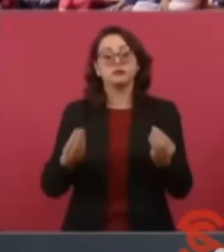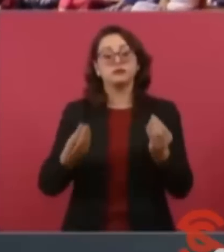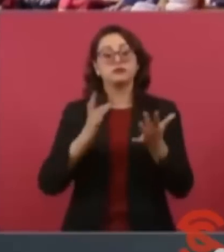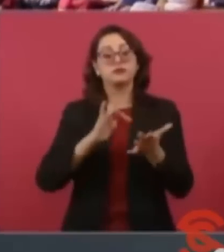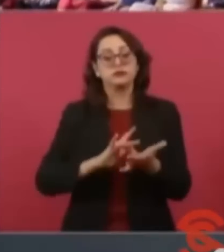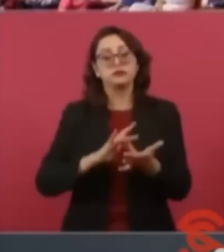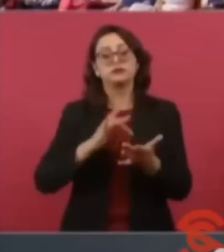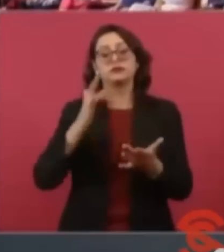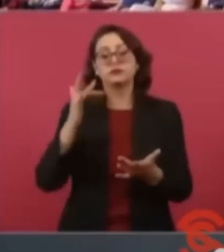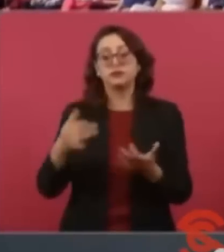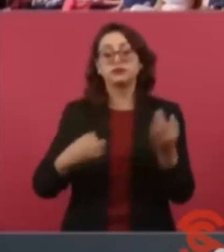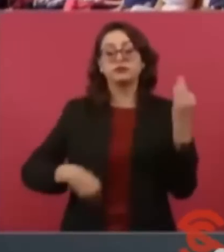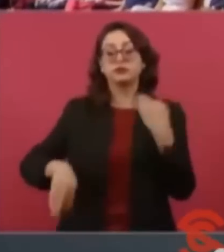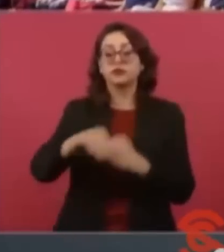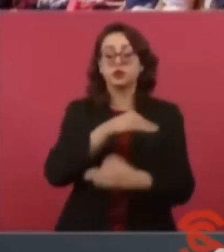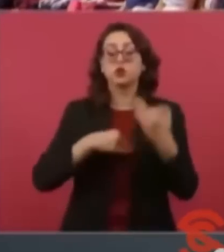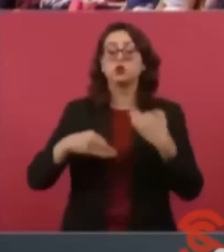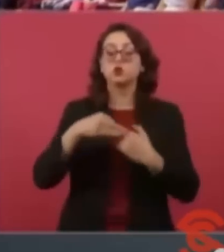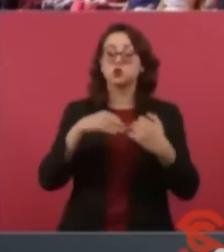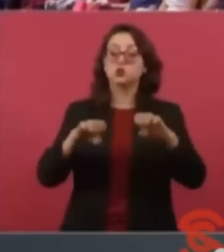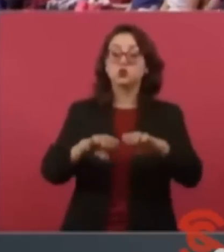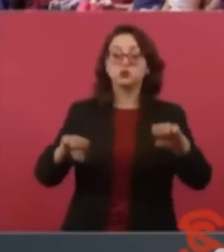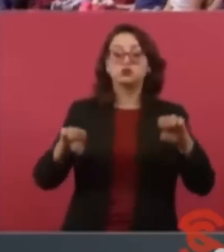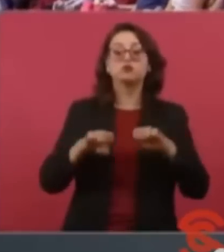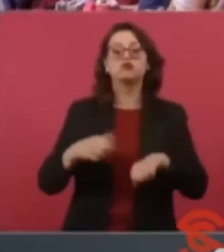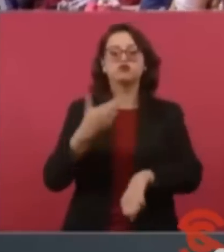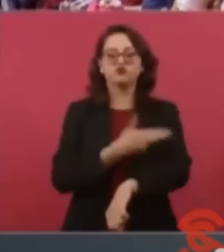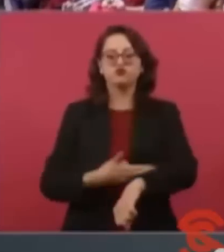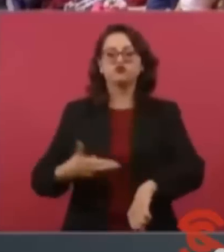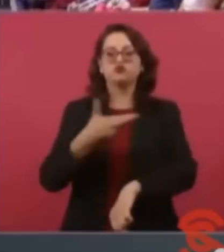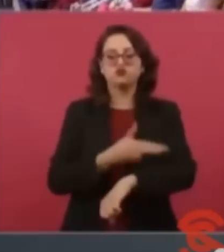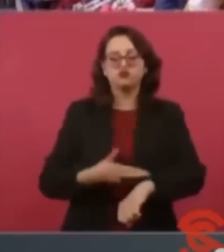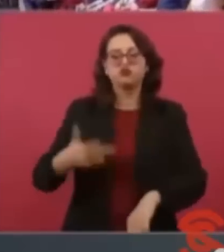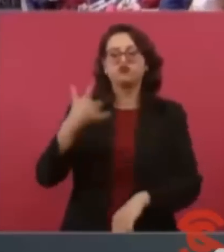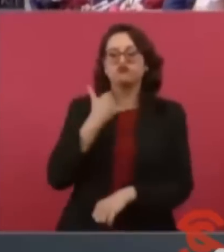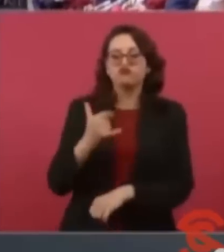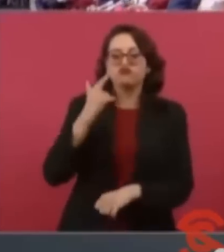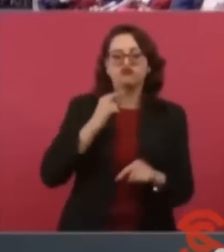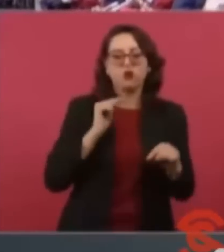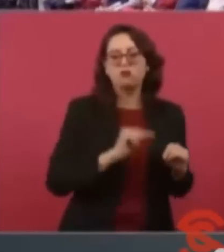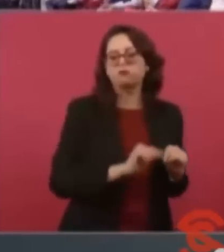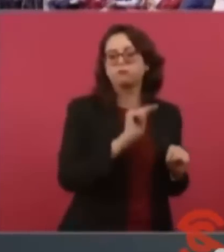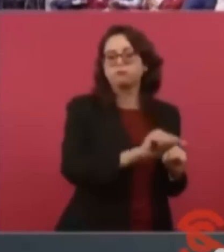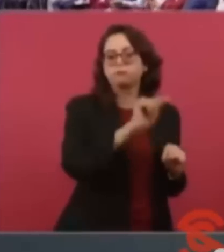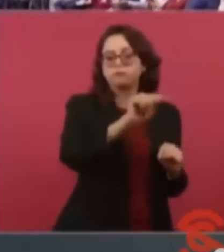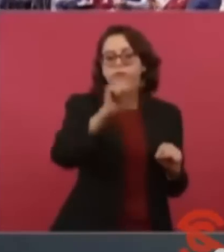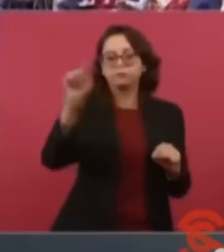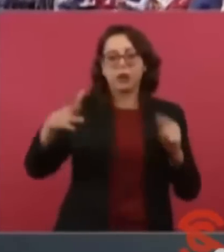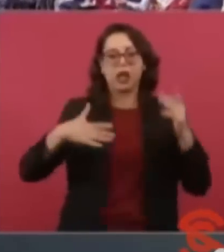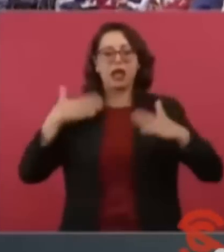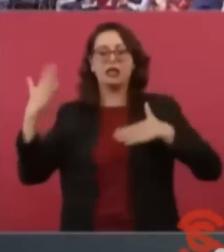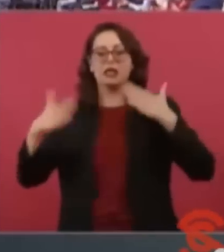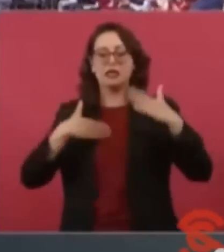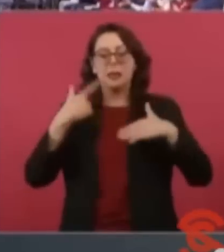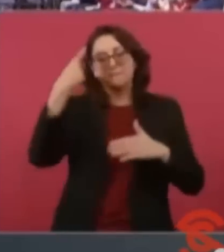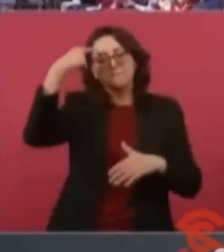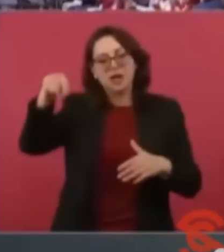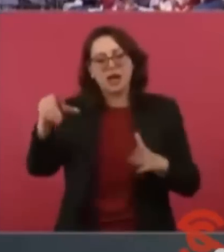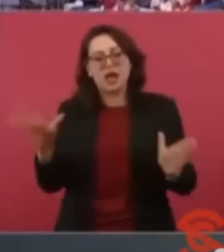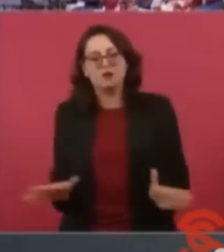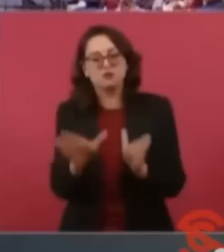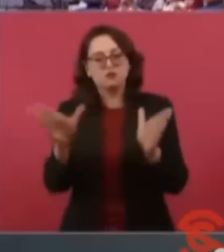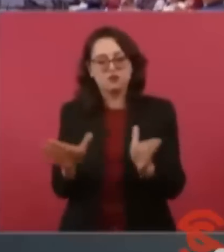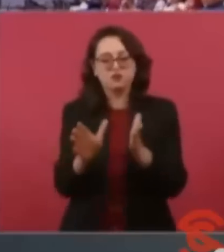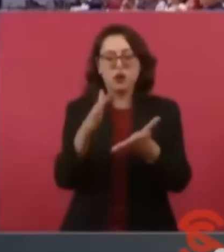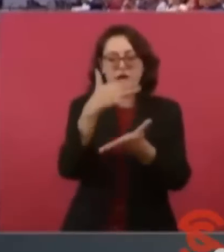quienes organizan y llevan a cabo los fandangos por la lectura, entre otros y